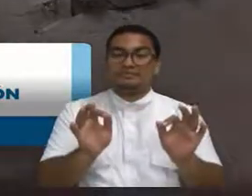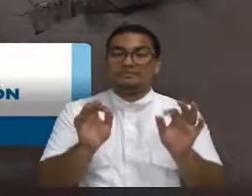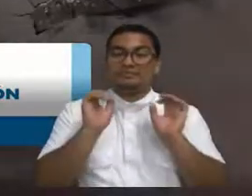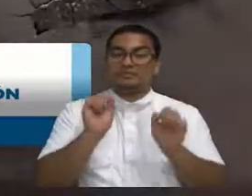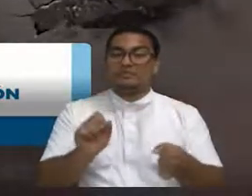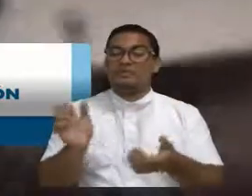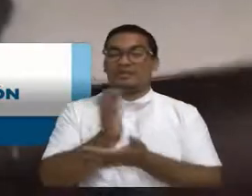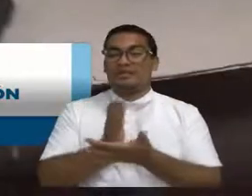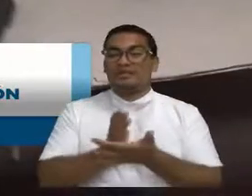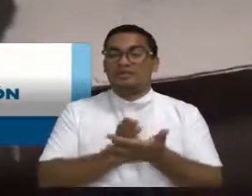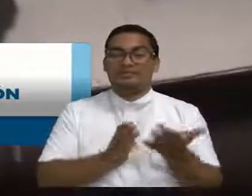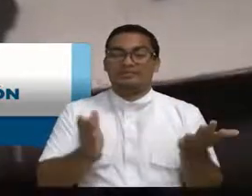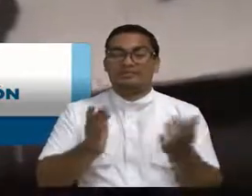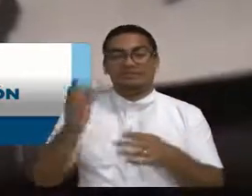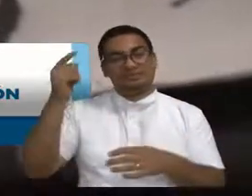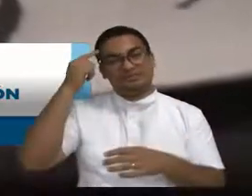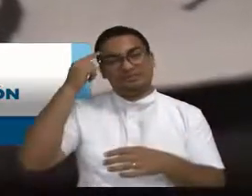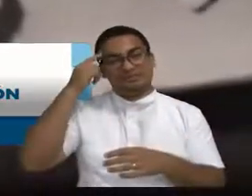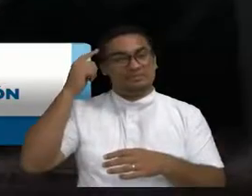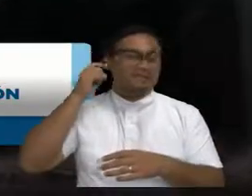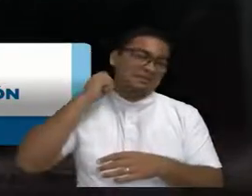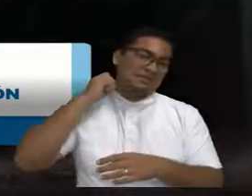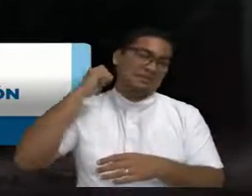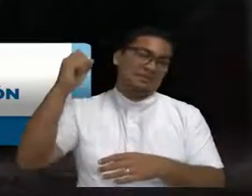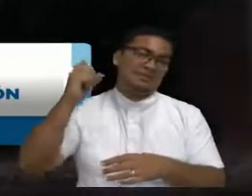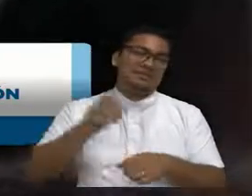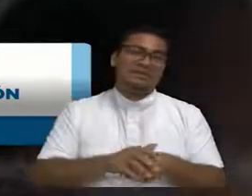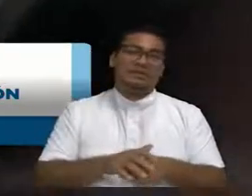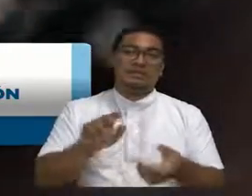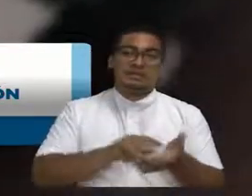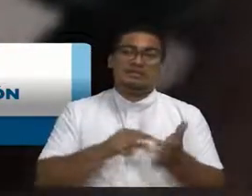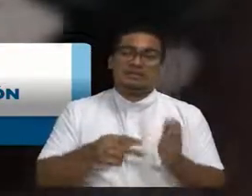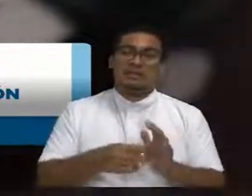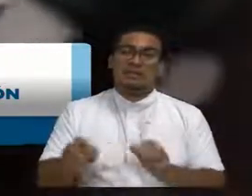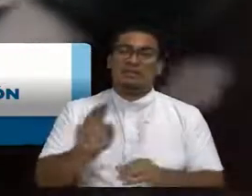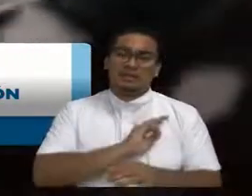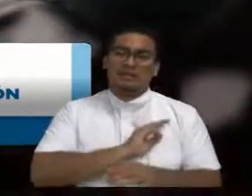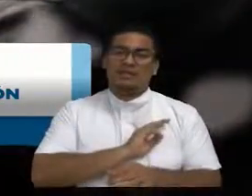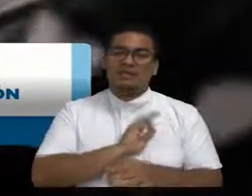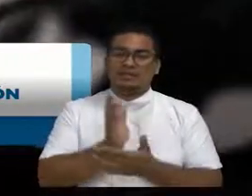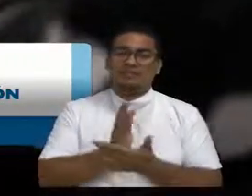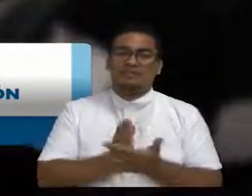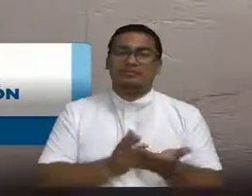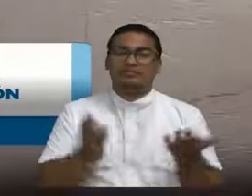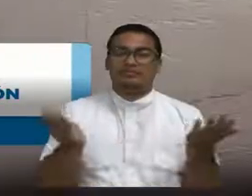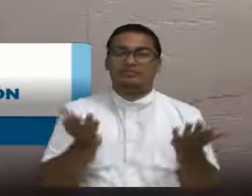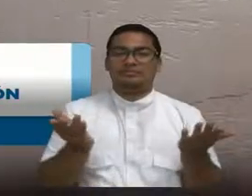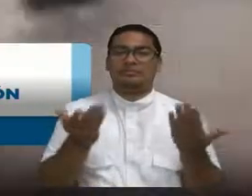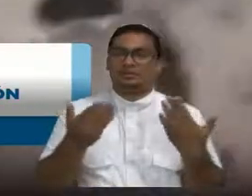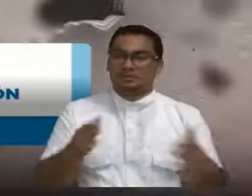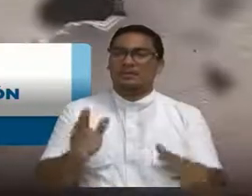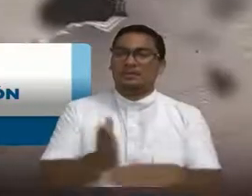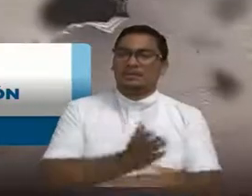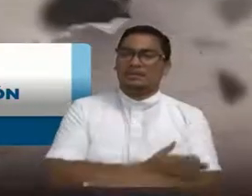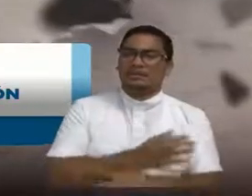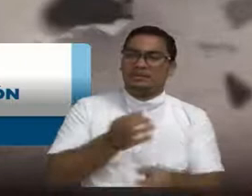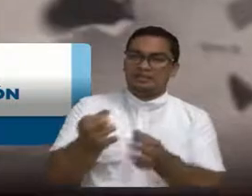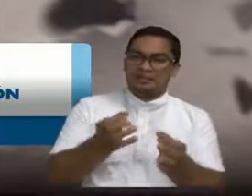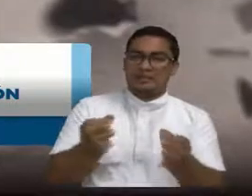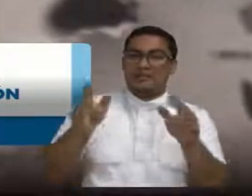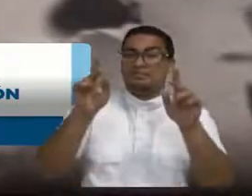forma de idea suicida, que es lo que usted decía. Ahora, hay señales de que nos indican que esta, ya usted hablaba de la persona